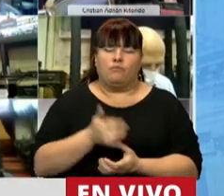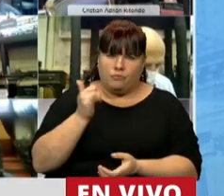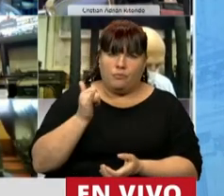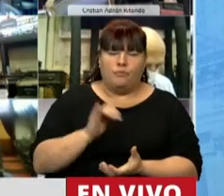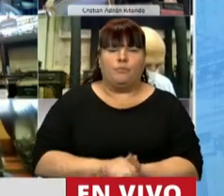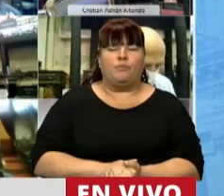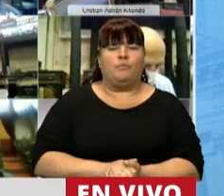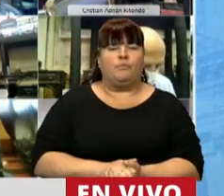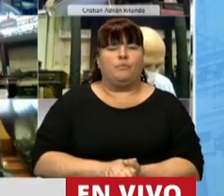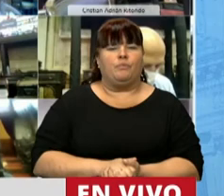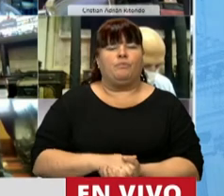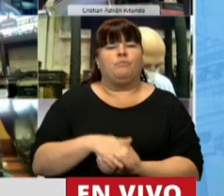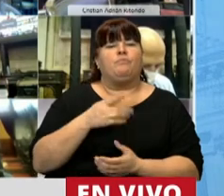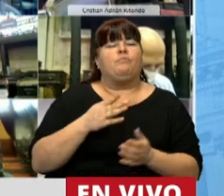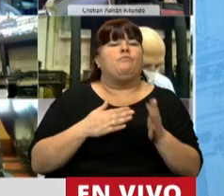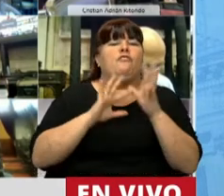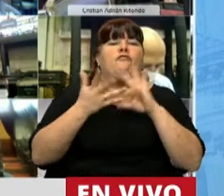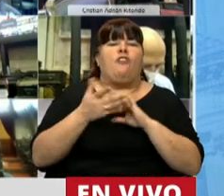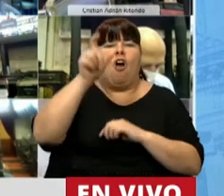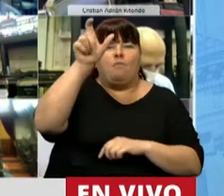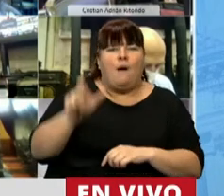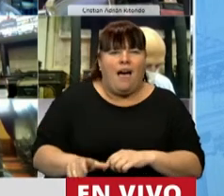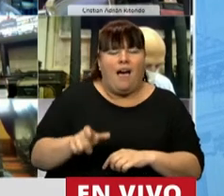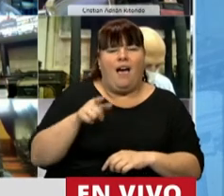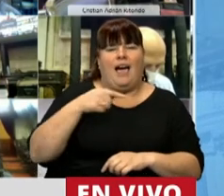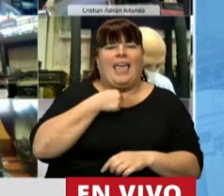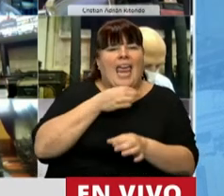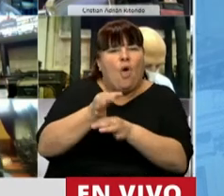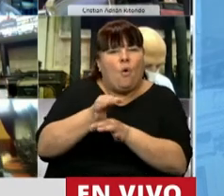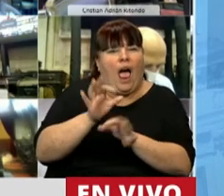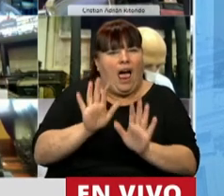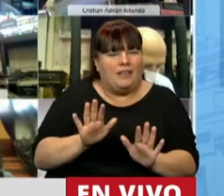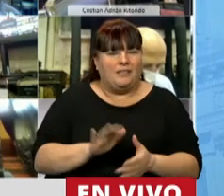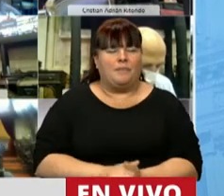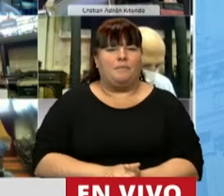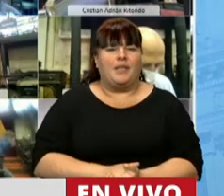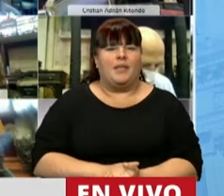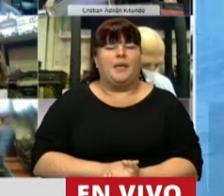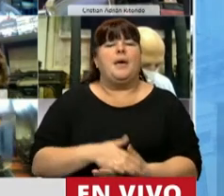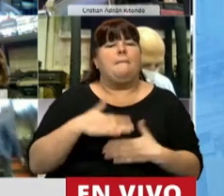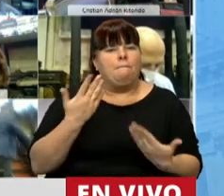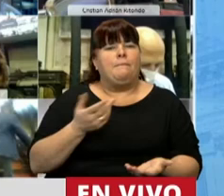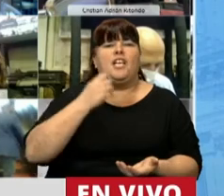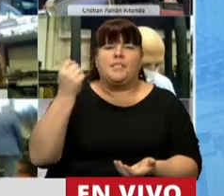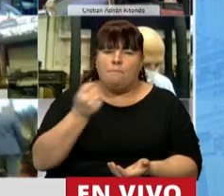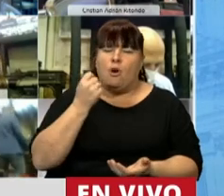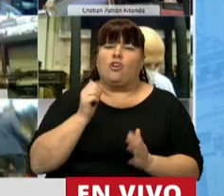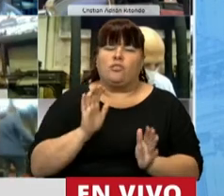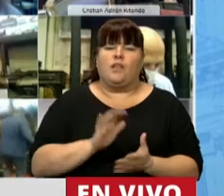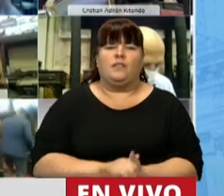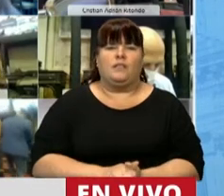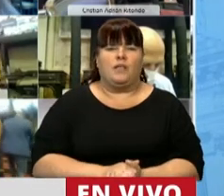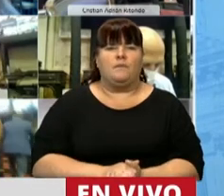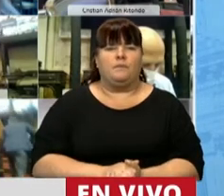no? Que estructuran el tipo de sujeto que queremos educar. Pero cobra importancia, señor